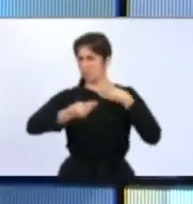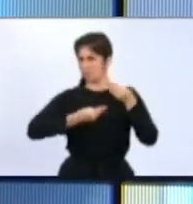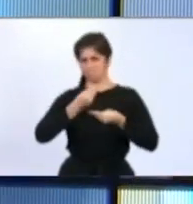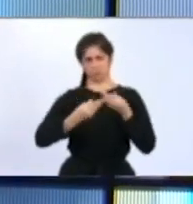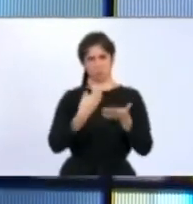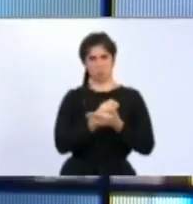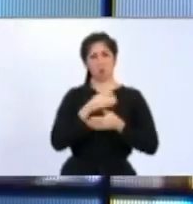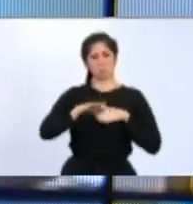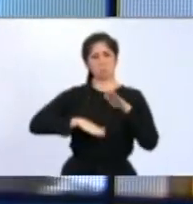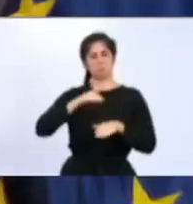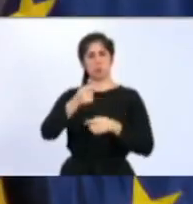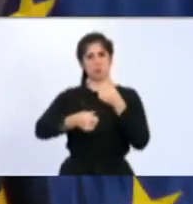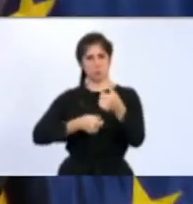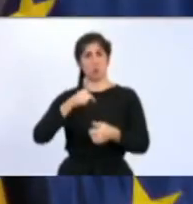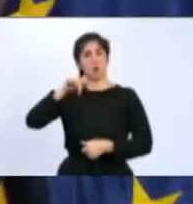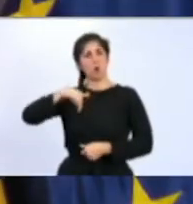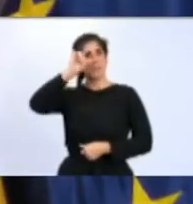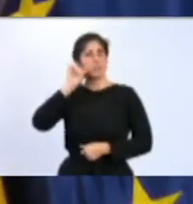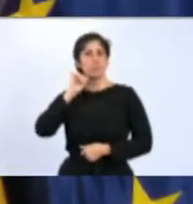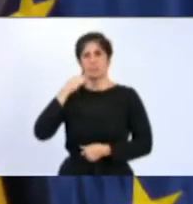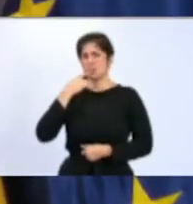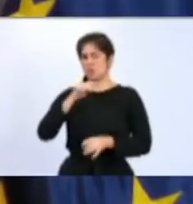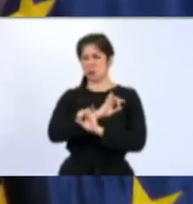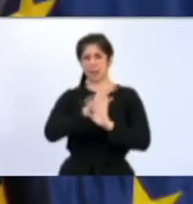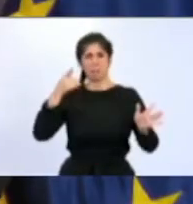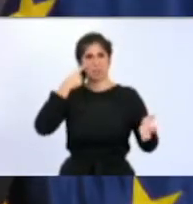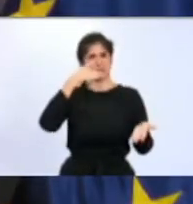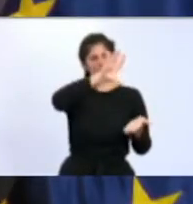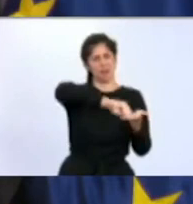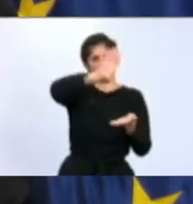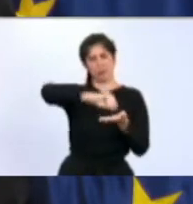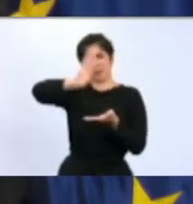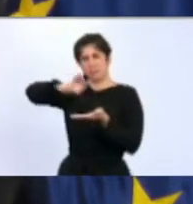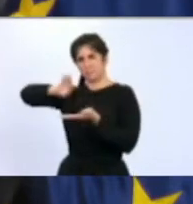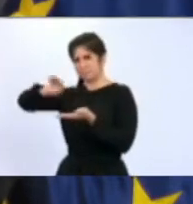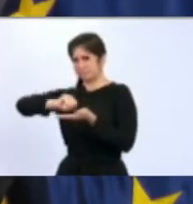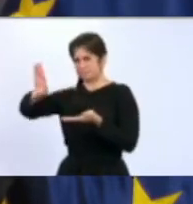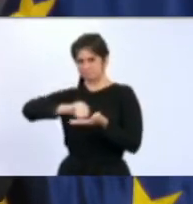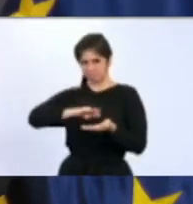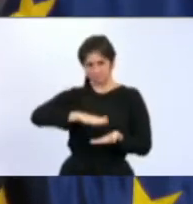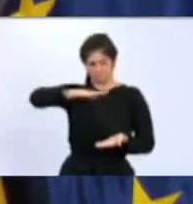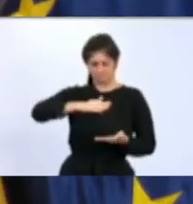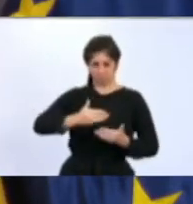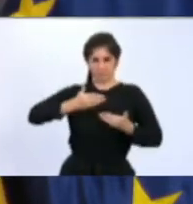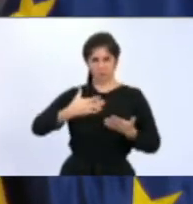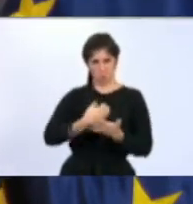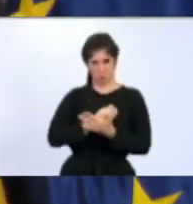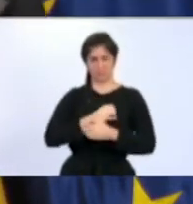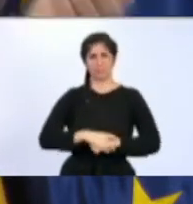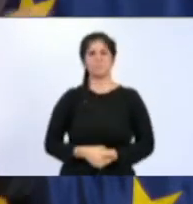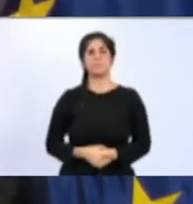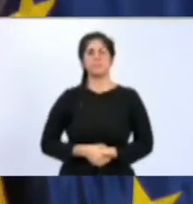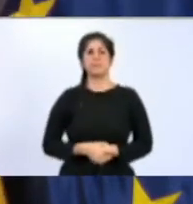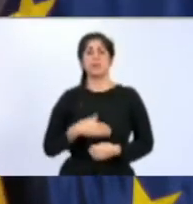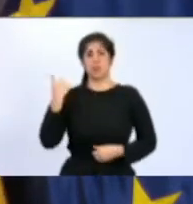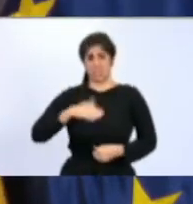Pedro Sánchez, ha dicho claramente que toma nota de todas las aportaciones que se han hecho en esos planes. Los que se han hecho a través de los medios de comunicación y los que se